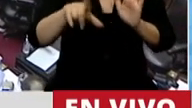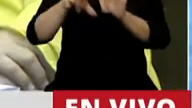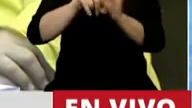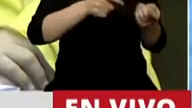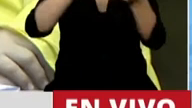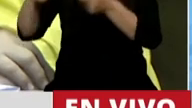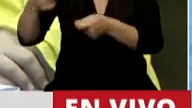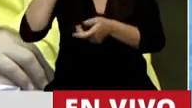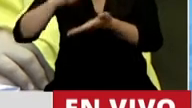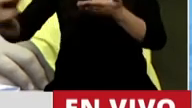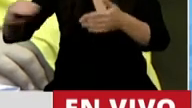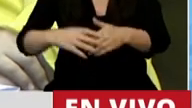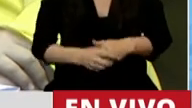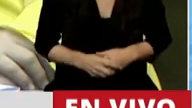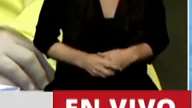Senado.